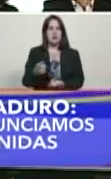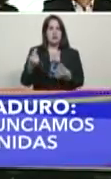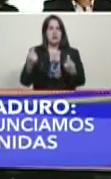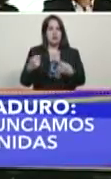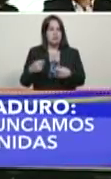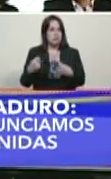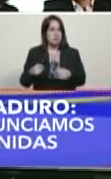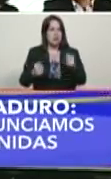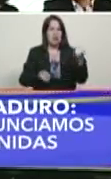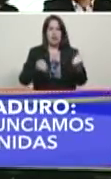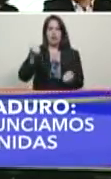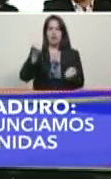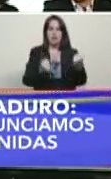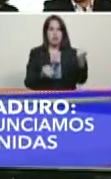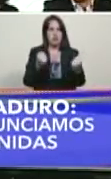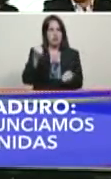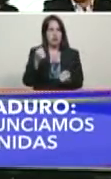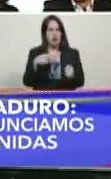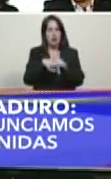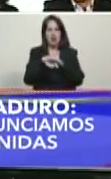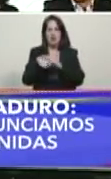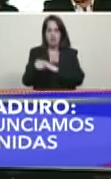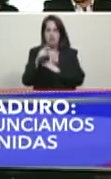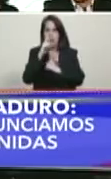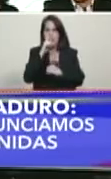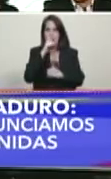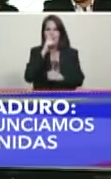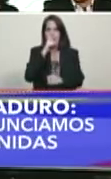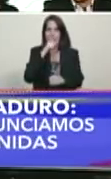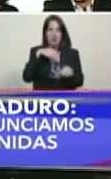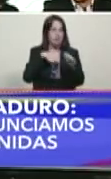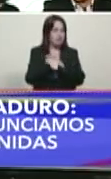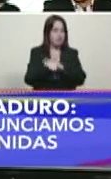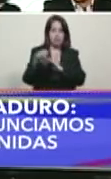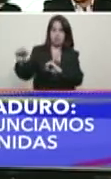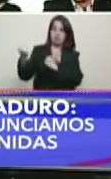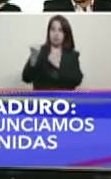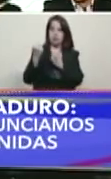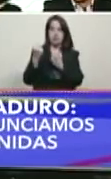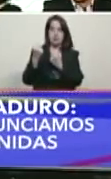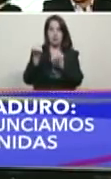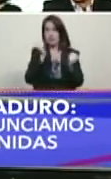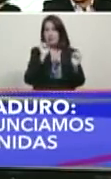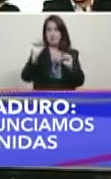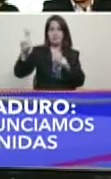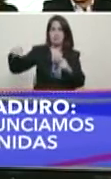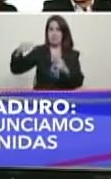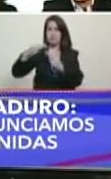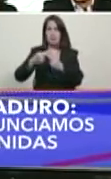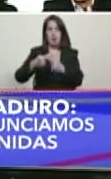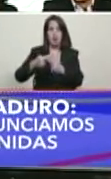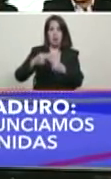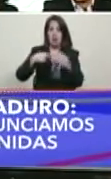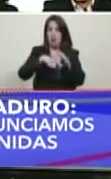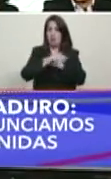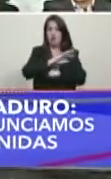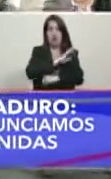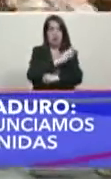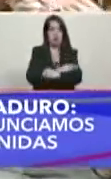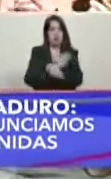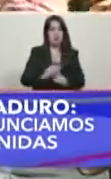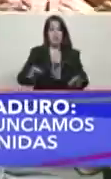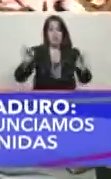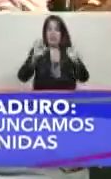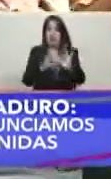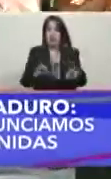usted quería meter a la fuerza en venezuela y que no pasaron ni pasaran jamás por la fuerza nada por